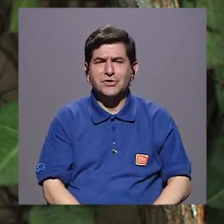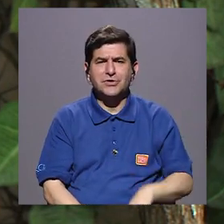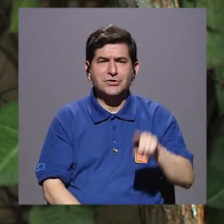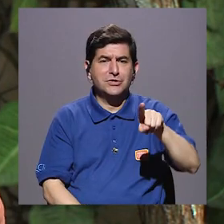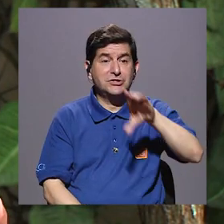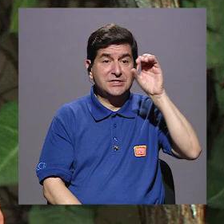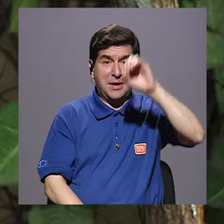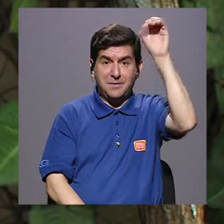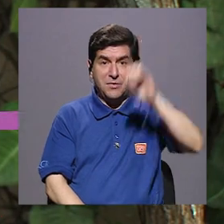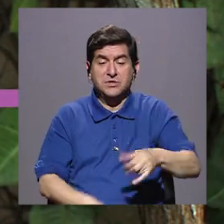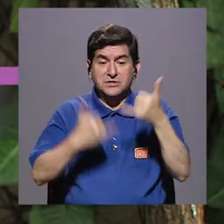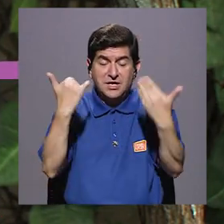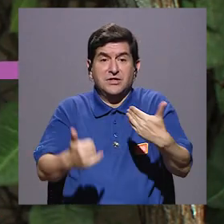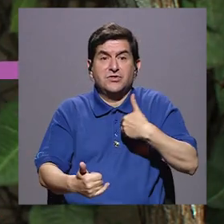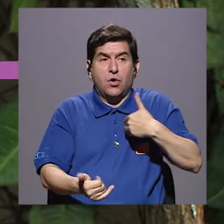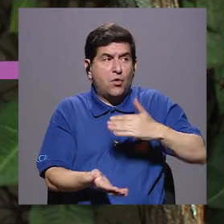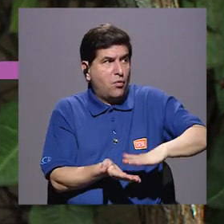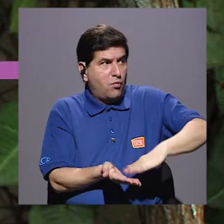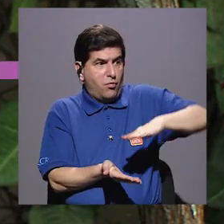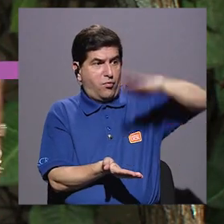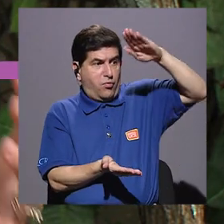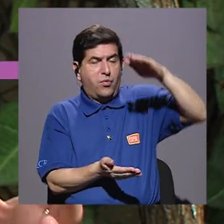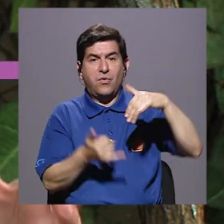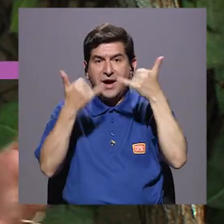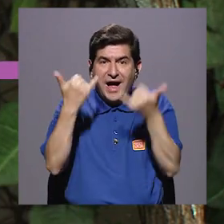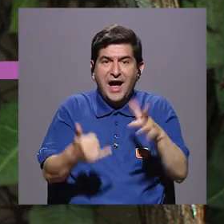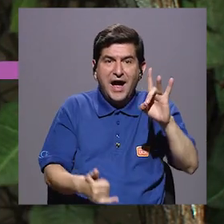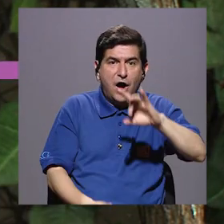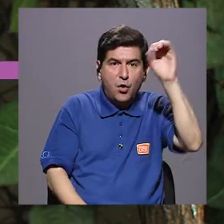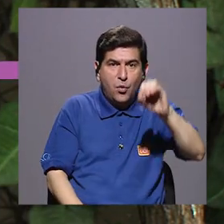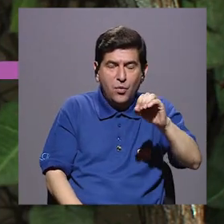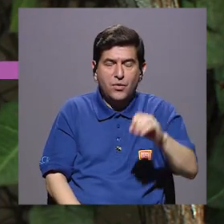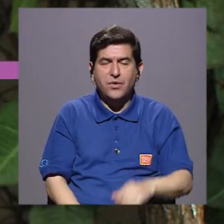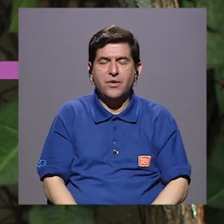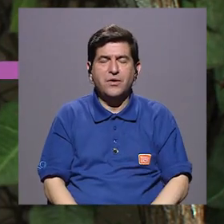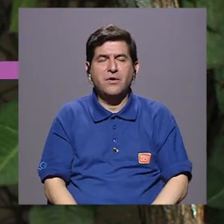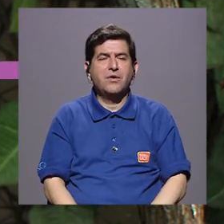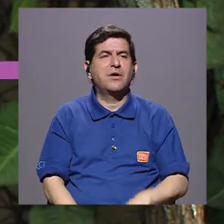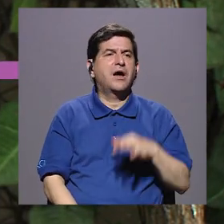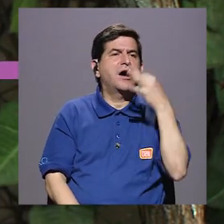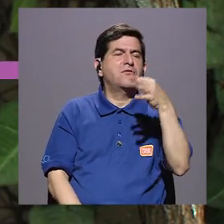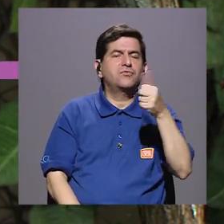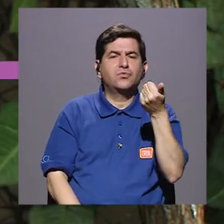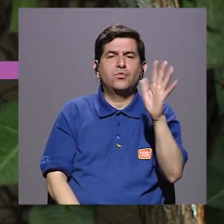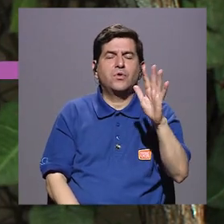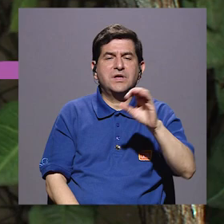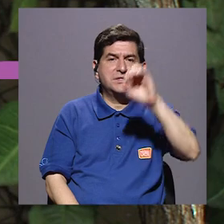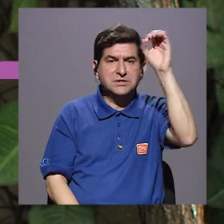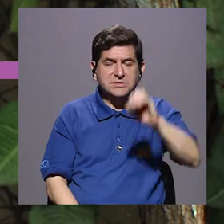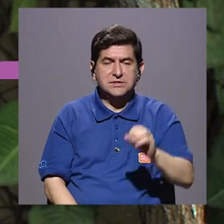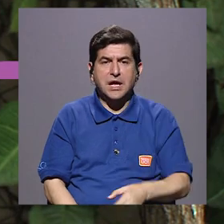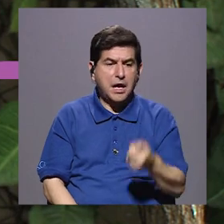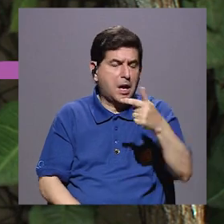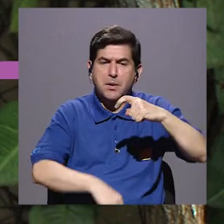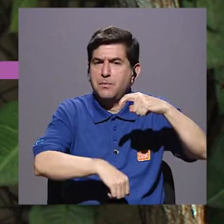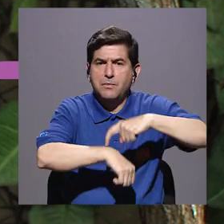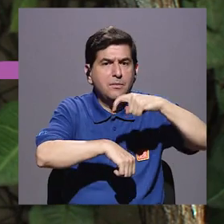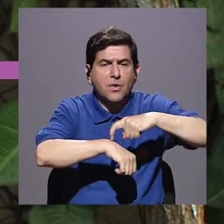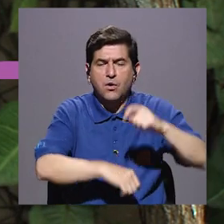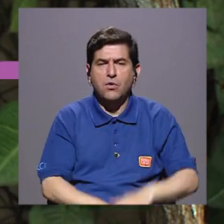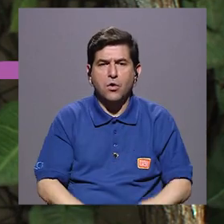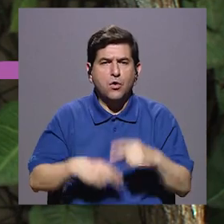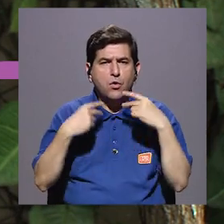un 100% de lo que tenemos ahorita. Si ahorita hay un 8%, vamos a llegar a un 15% en un plazo muy corto. Y